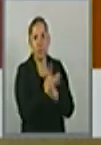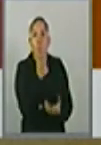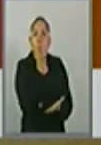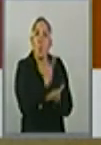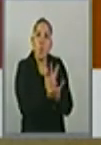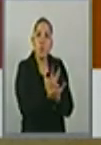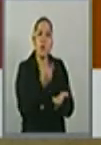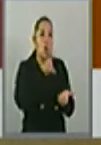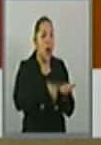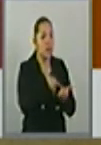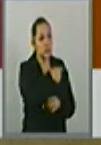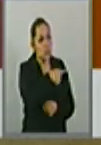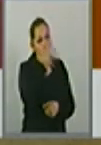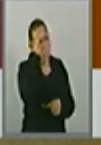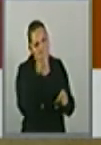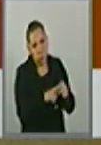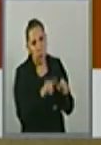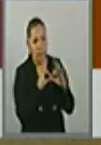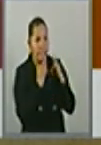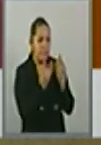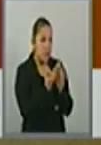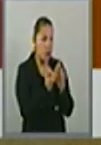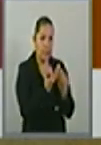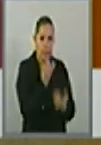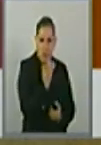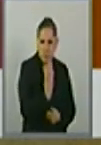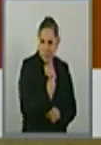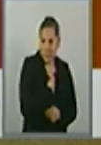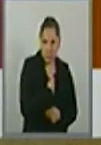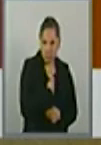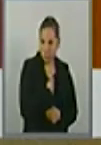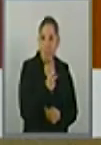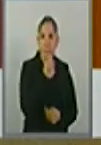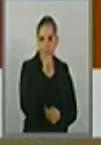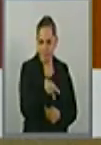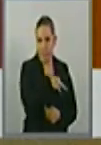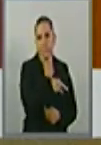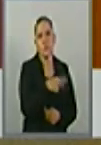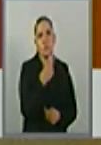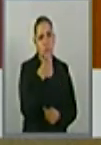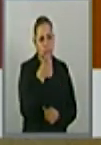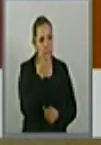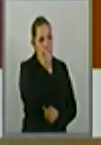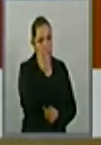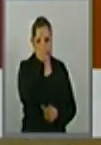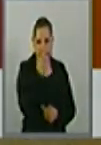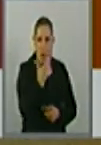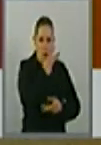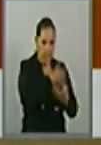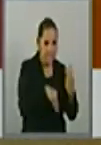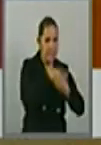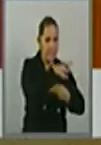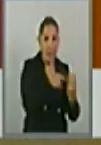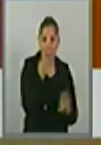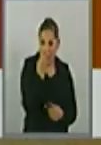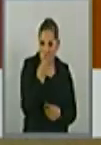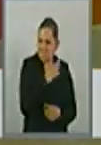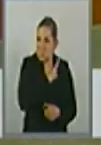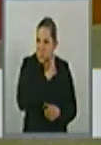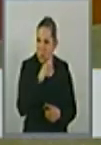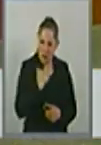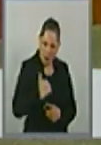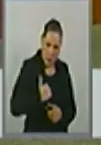su arte y su cultura es también una fuente de desarrollo económico que no se ha explotado suficientemente